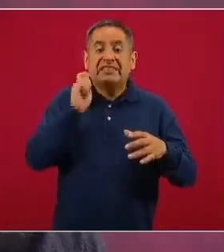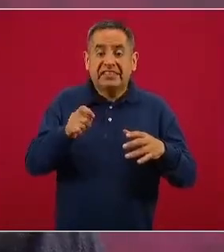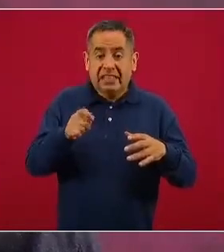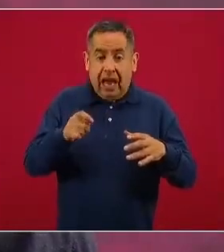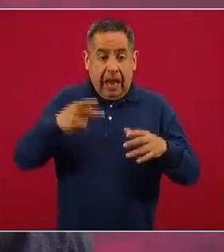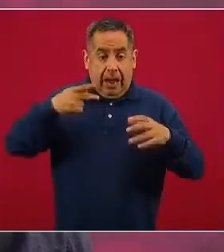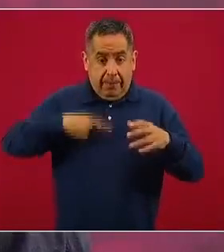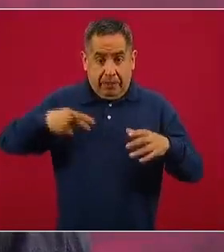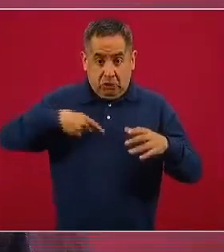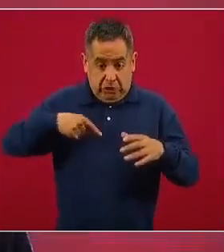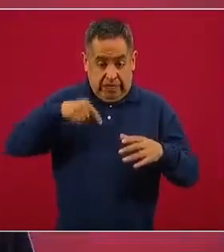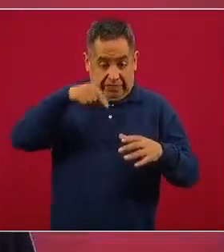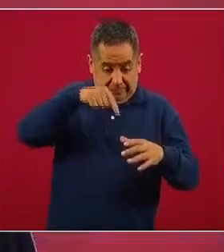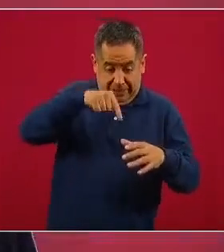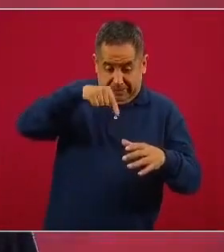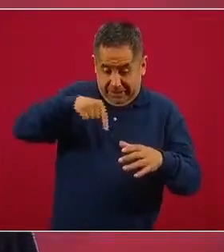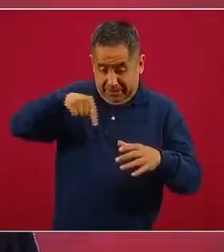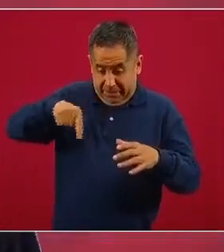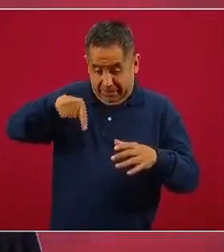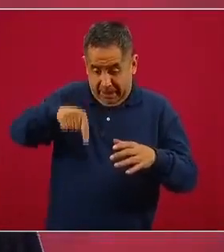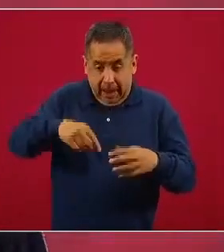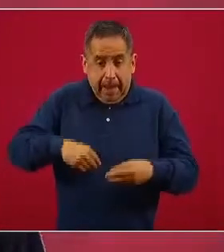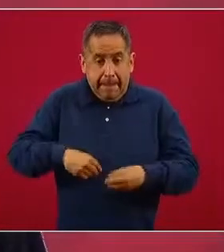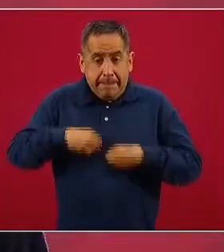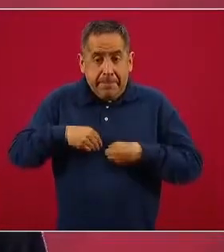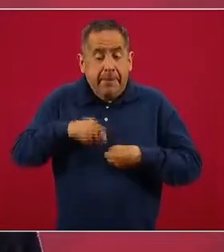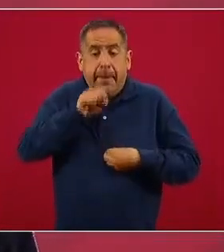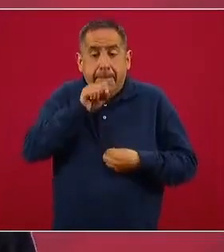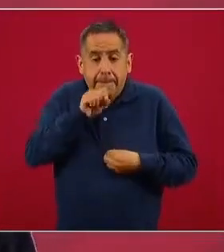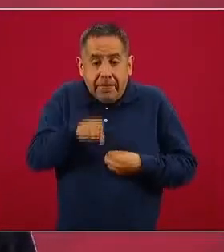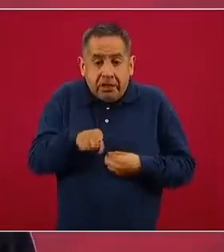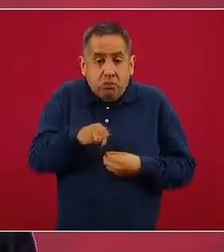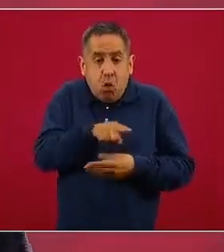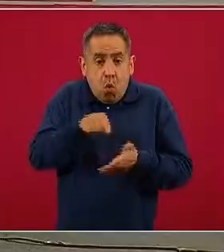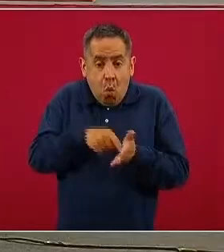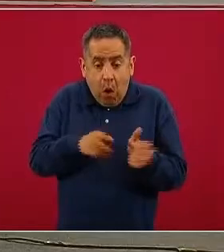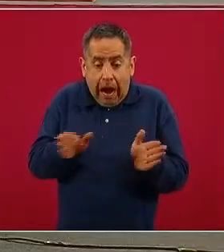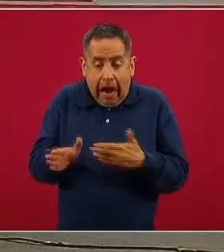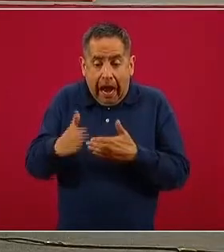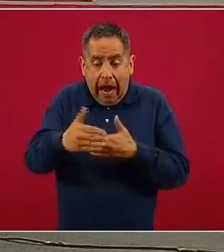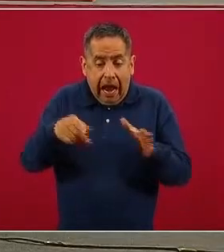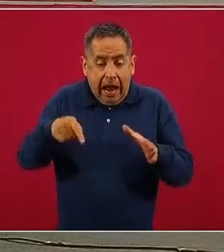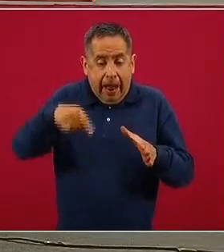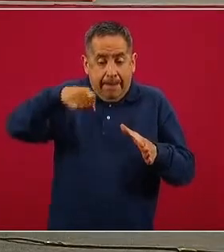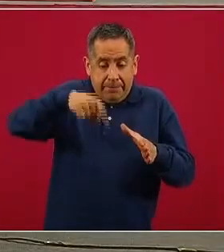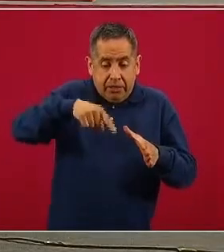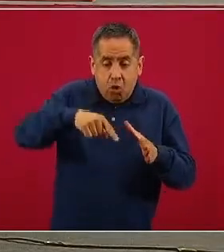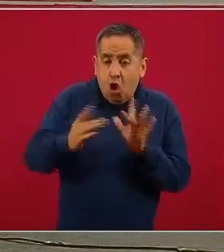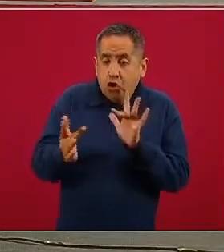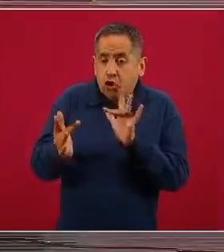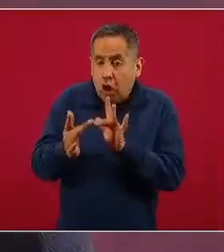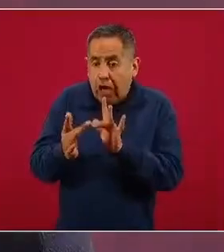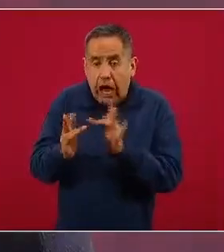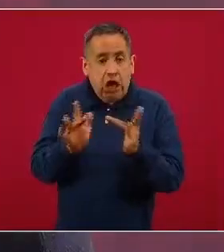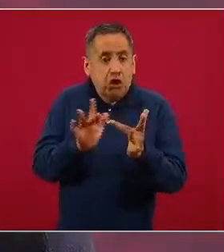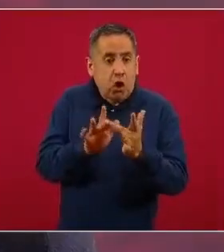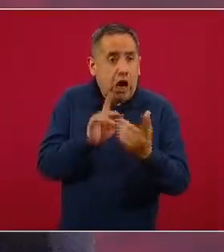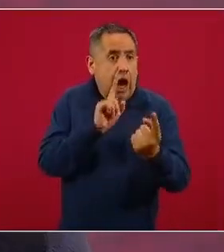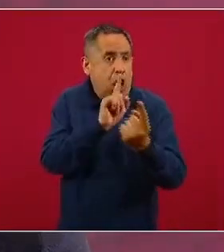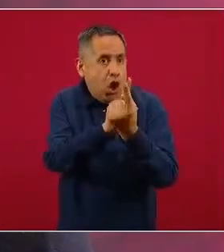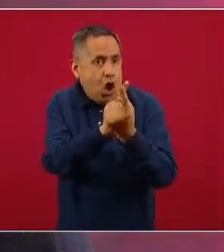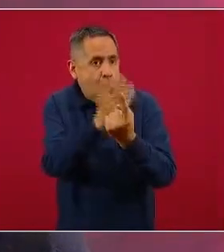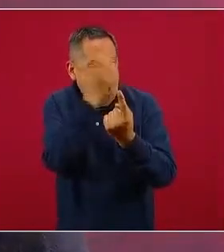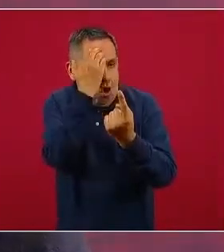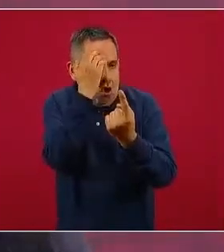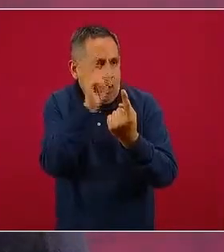personas que viven en esa misma cuadra o que están en ese mismo espacio tuvieron relación, tuvieron contacto y por